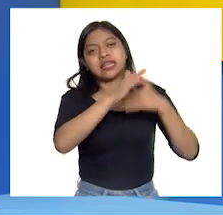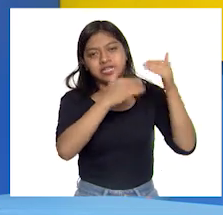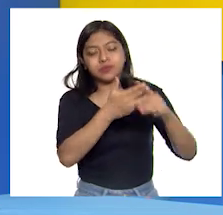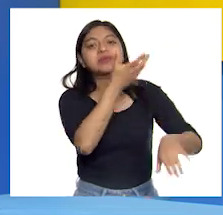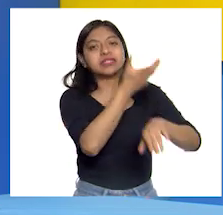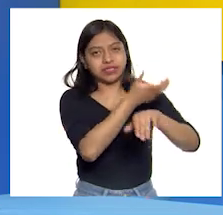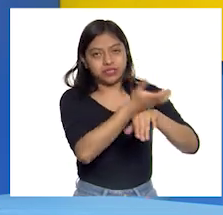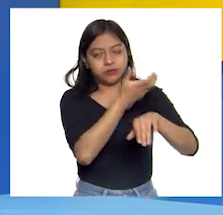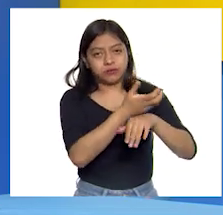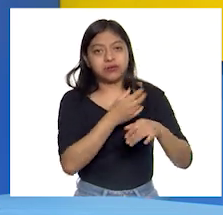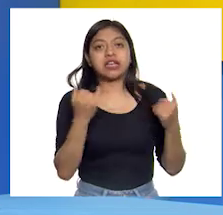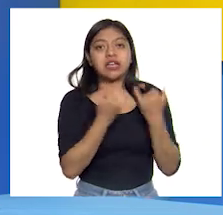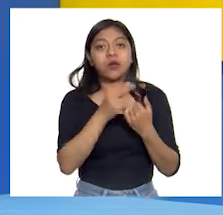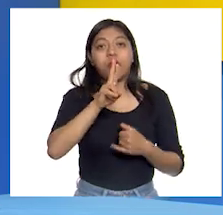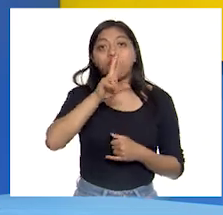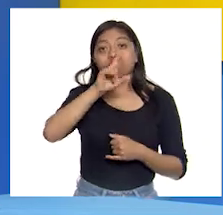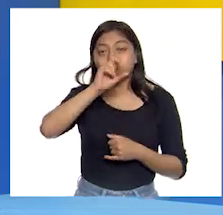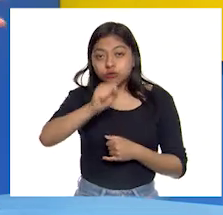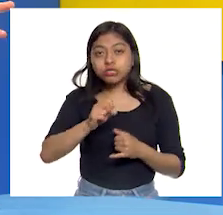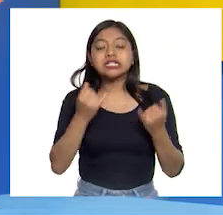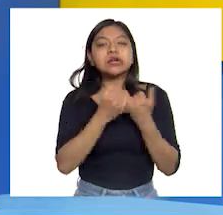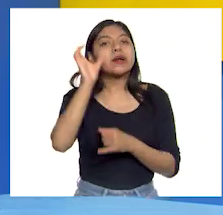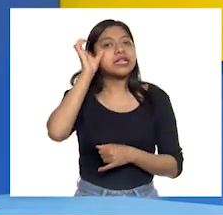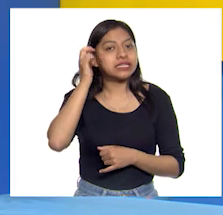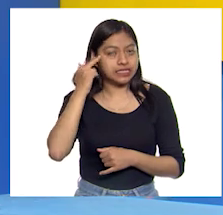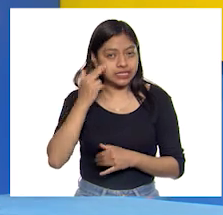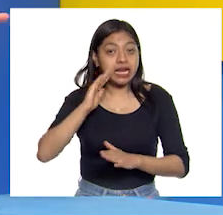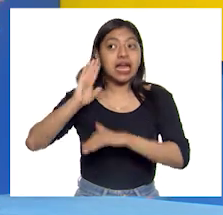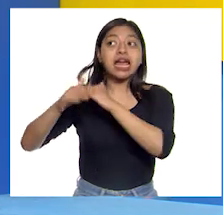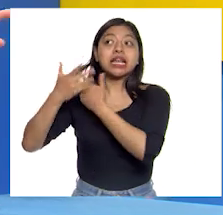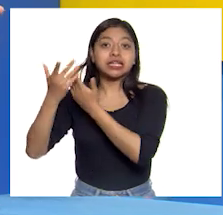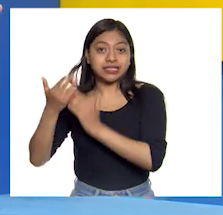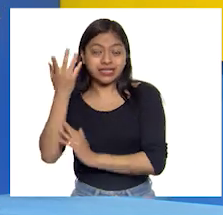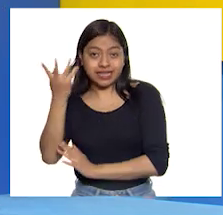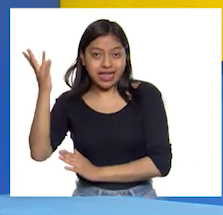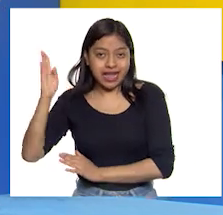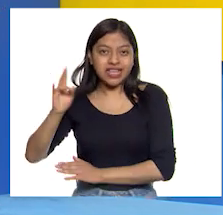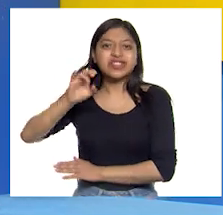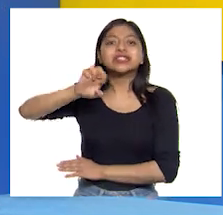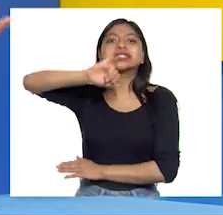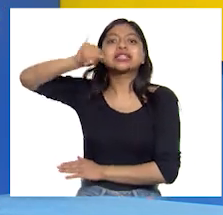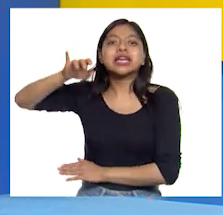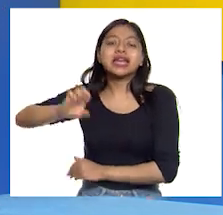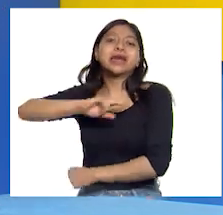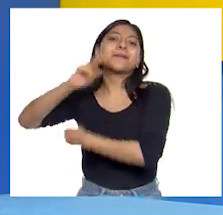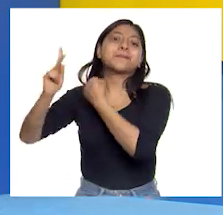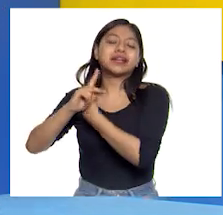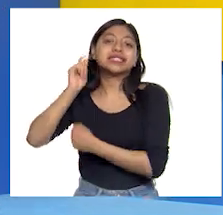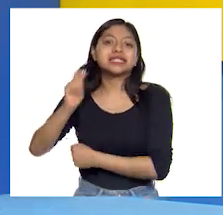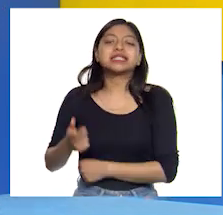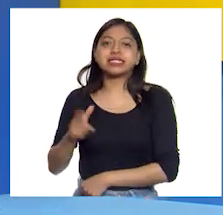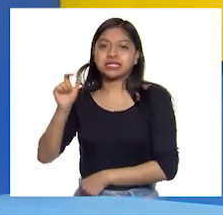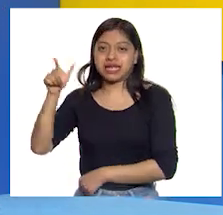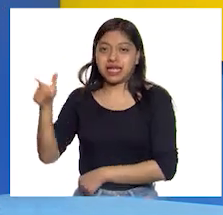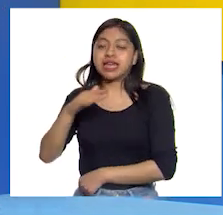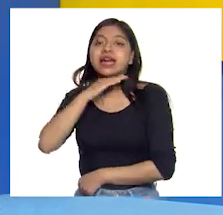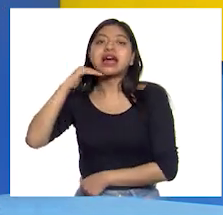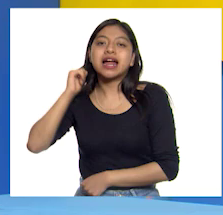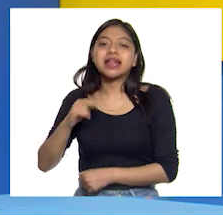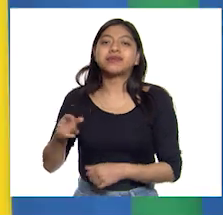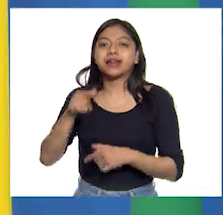Estados Unidos, la URSS y China. Y por el otro lado estaban las potencias del eje, formados por la alianza entre Alemania, Italia